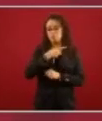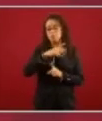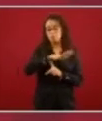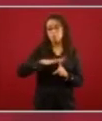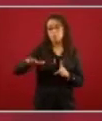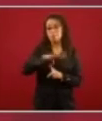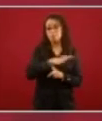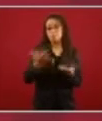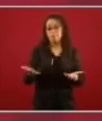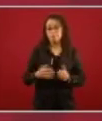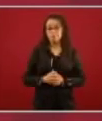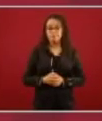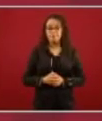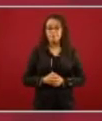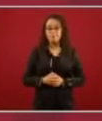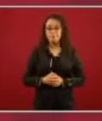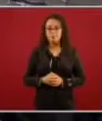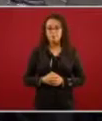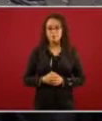Fíjense si no nos ayuda